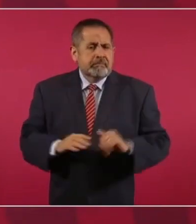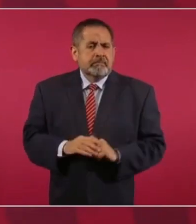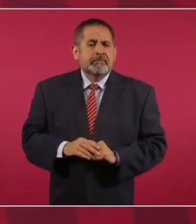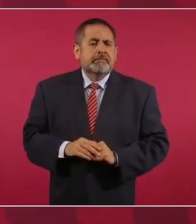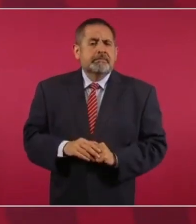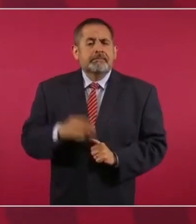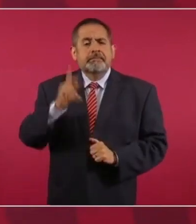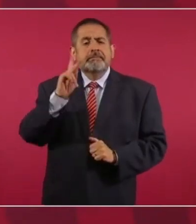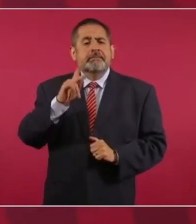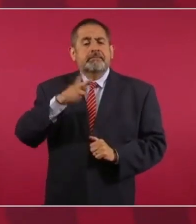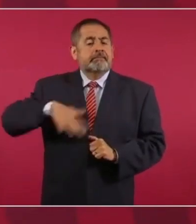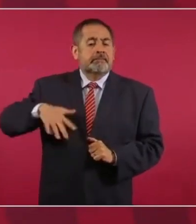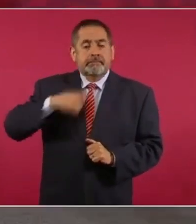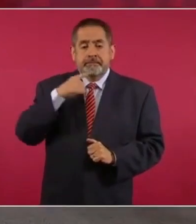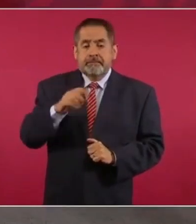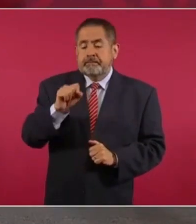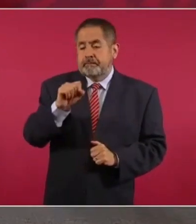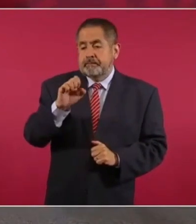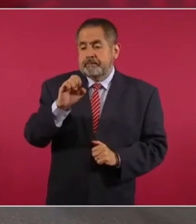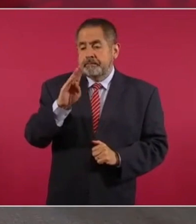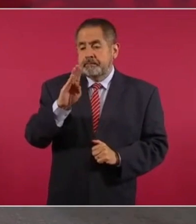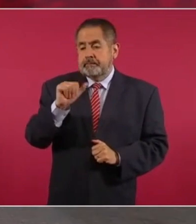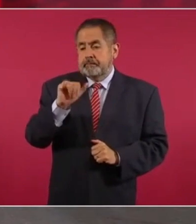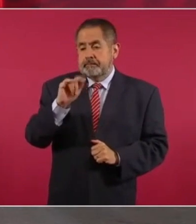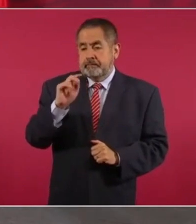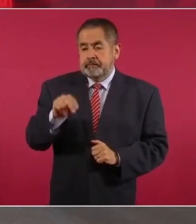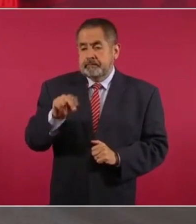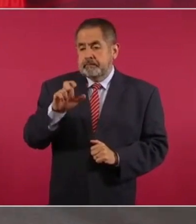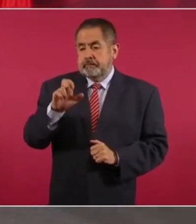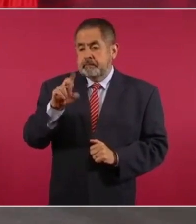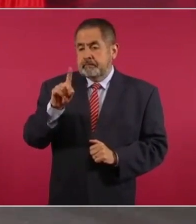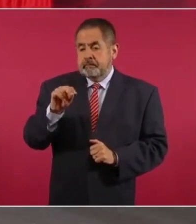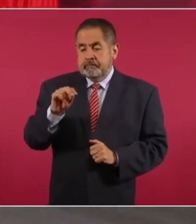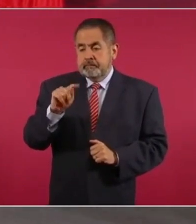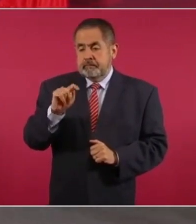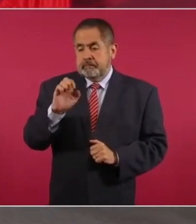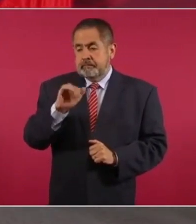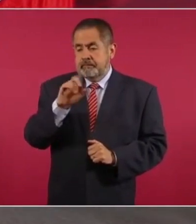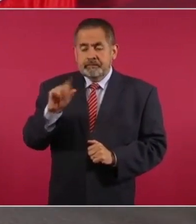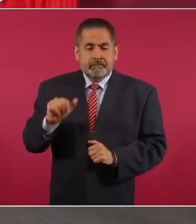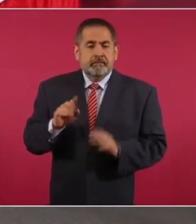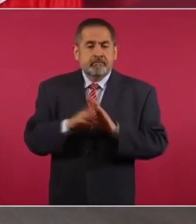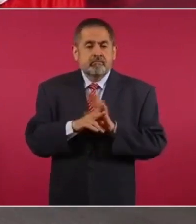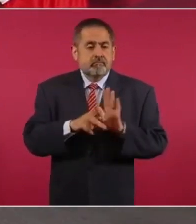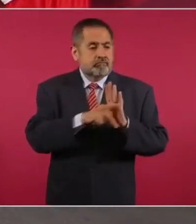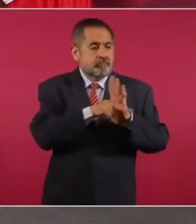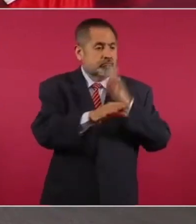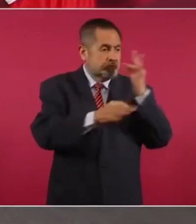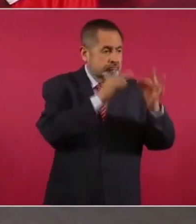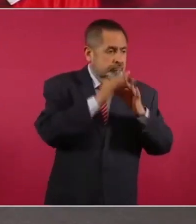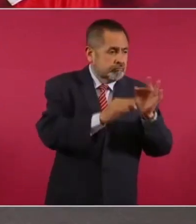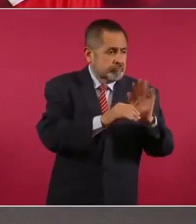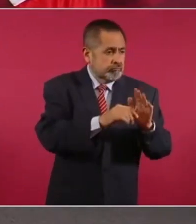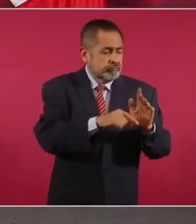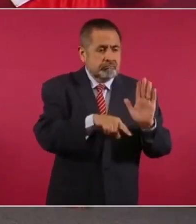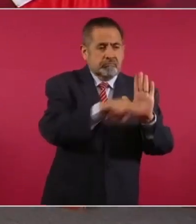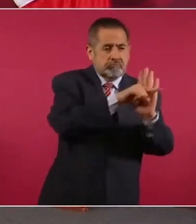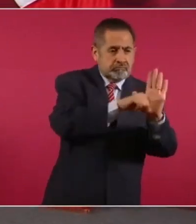Pero, como decía Sebastián Lerdo de Tejada, la prensa se regula con la